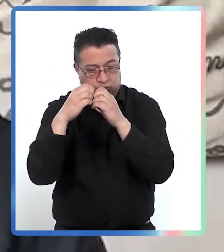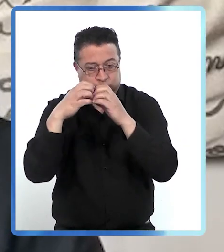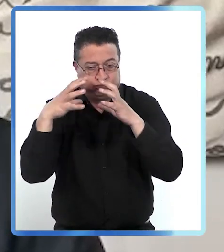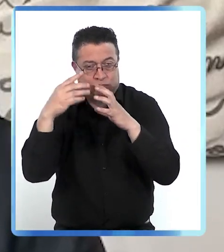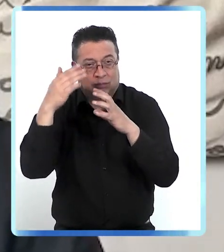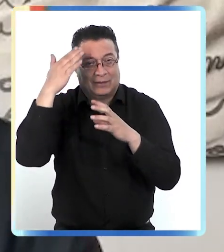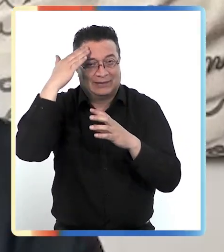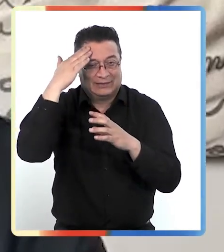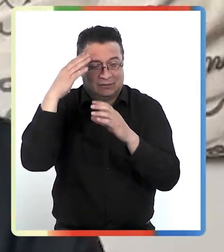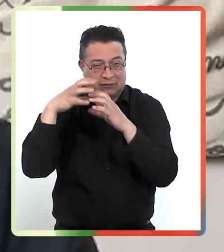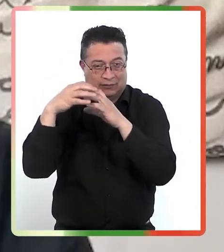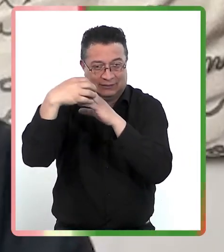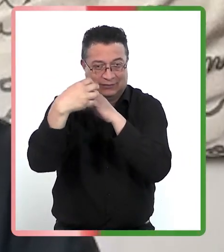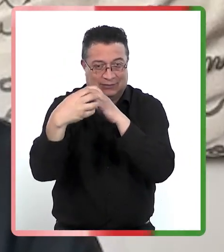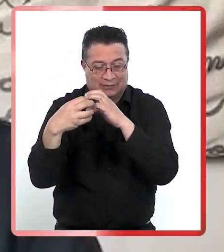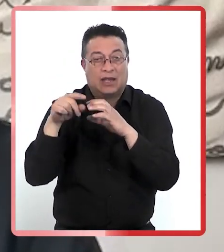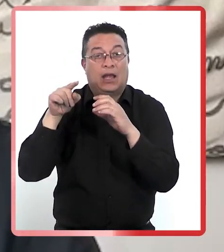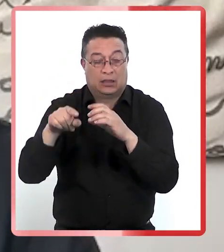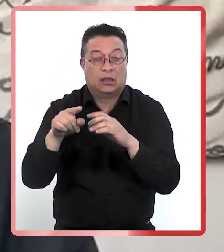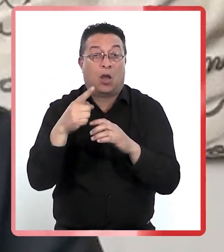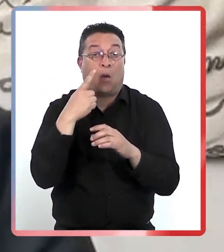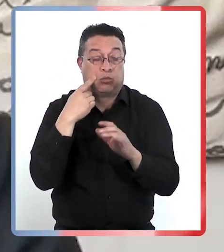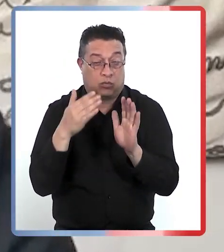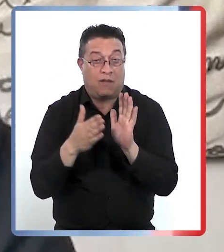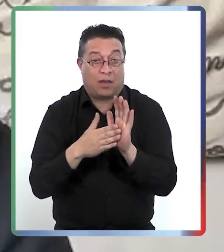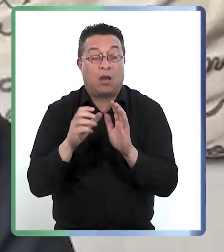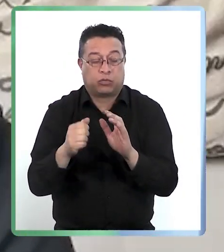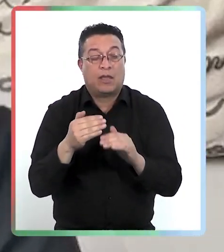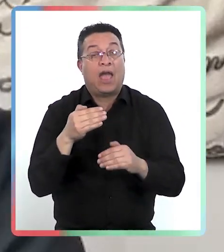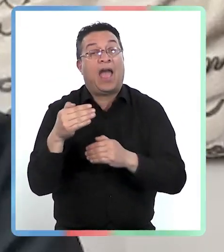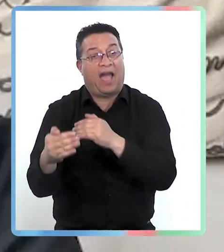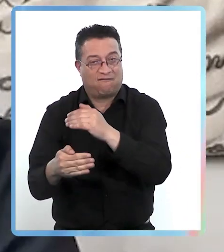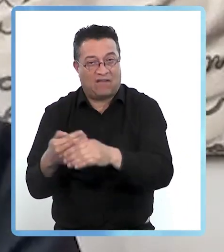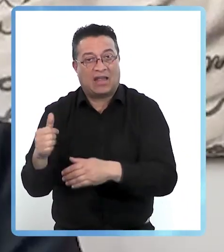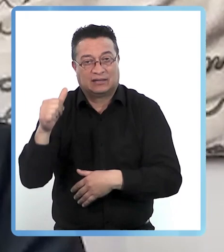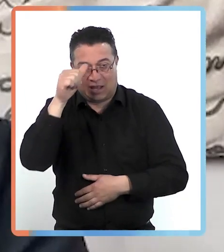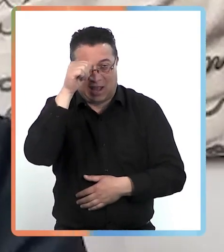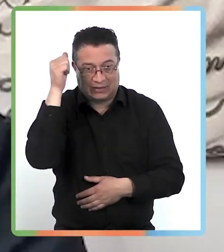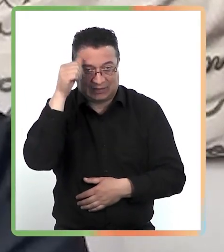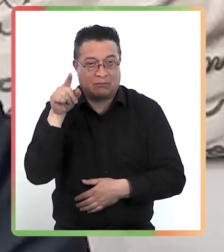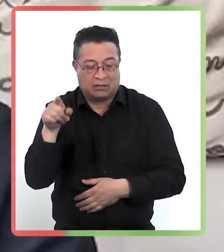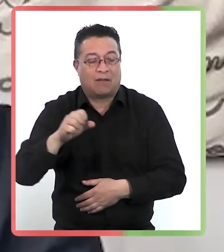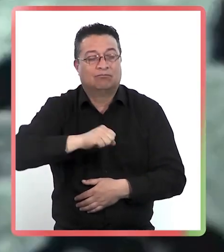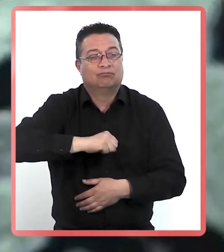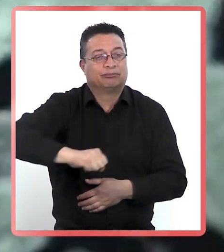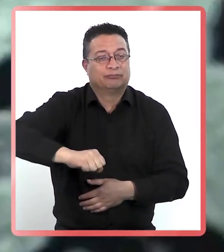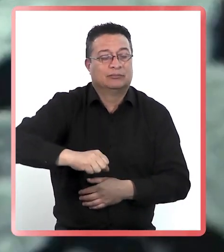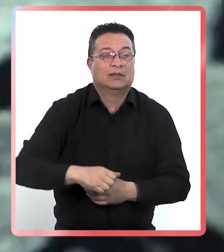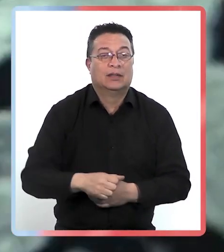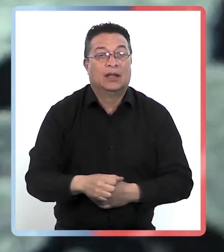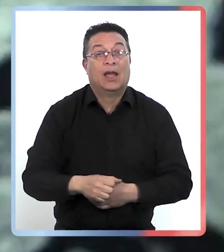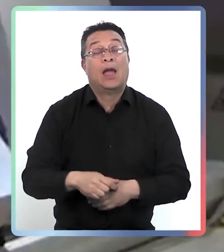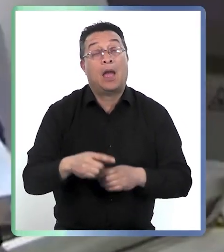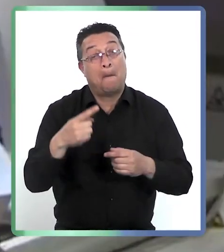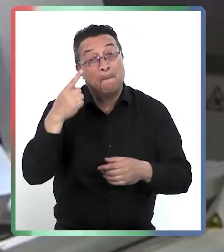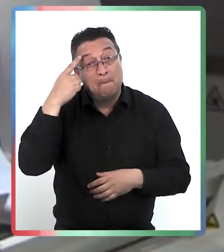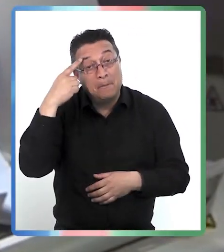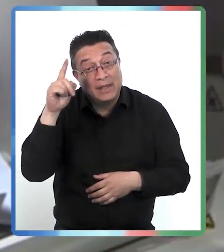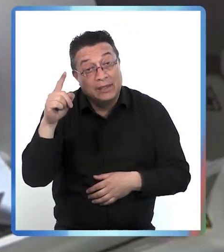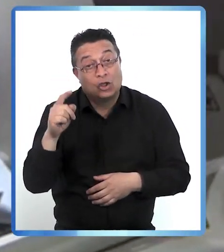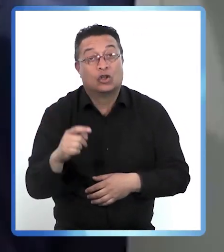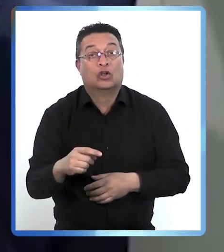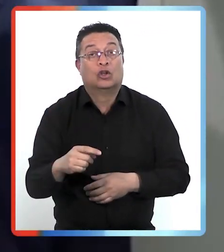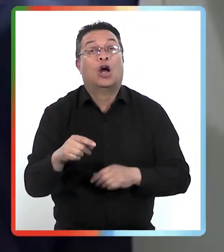inflamación cerebral, ¿ya? Y la inflamación cerebral se ha mostrado que es un factor de riesgo para que avance la enfermedad de Alzheimer. Sin